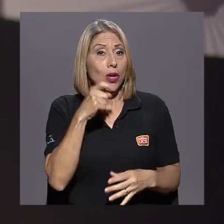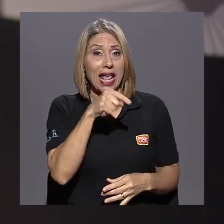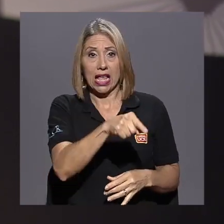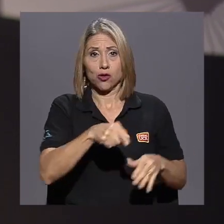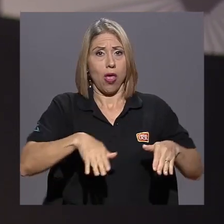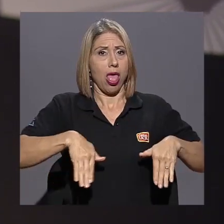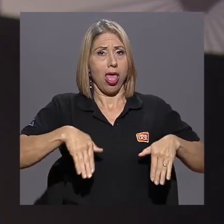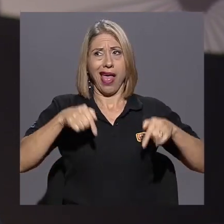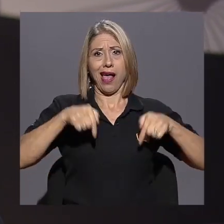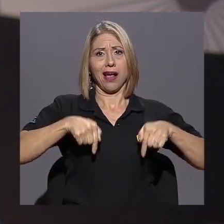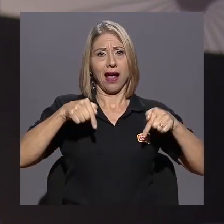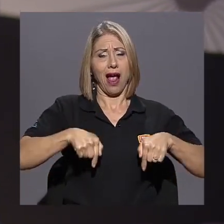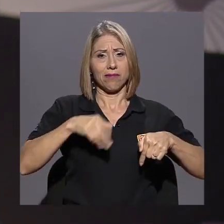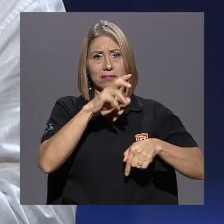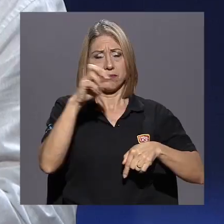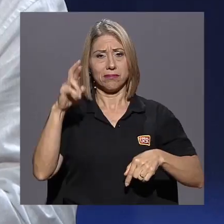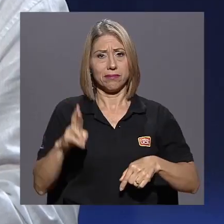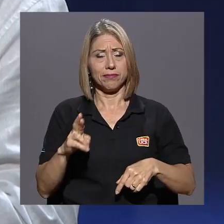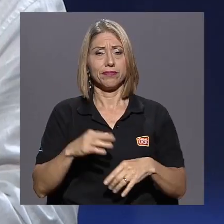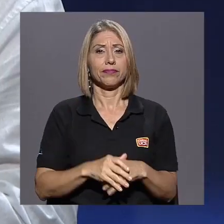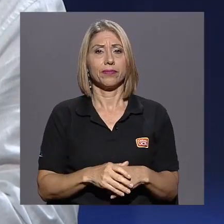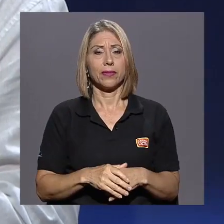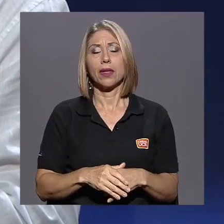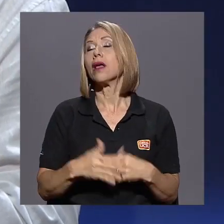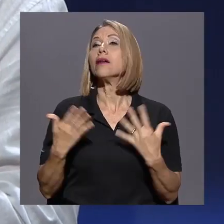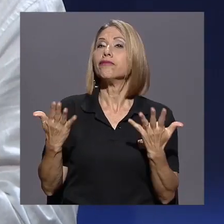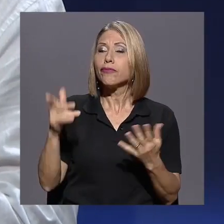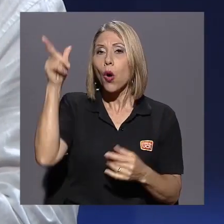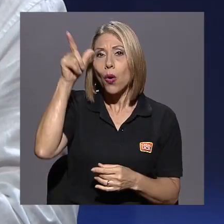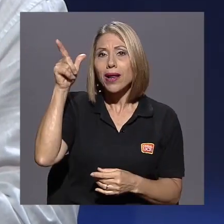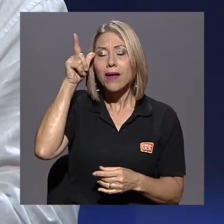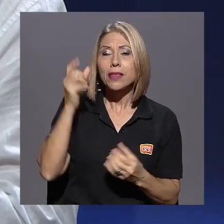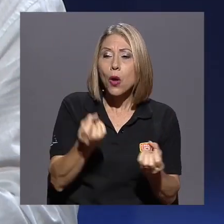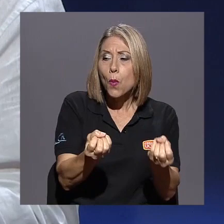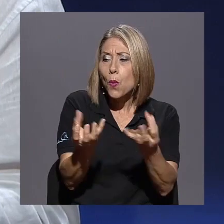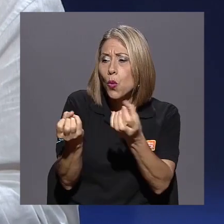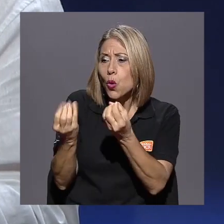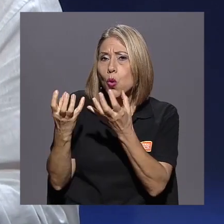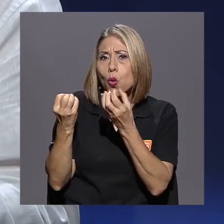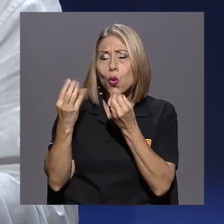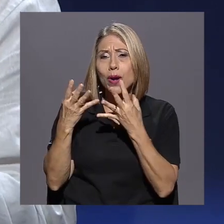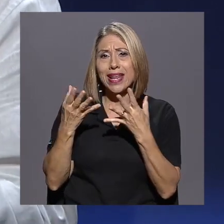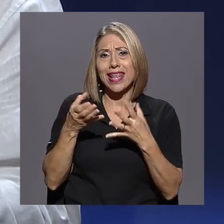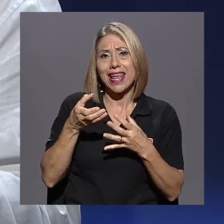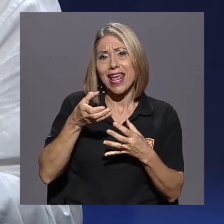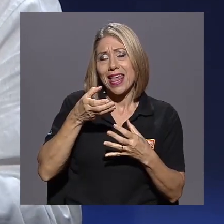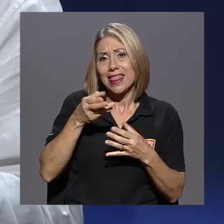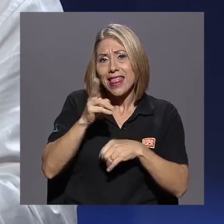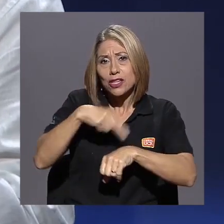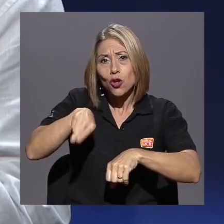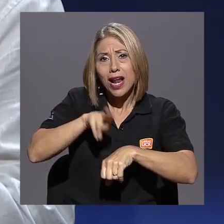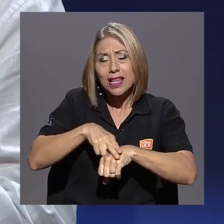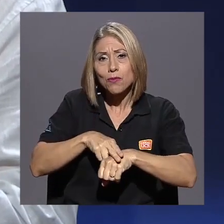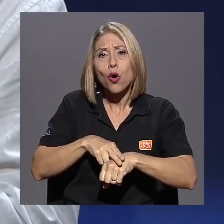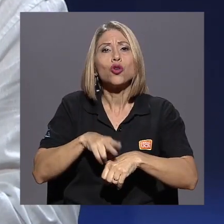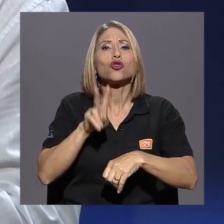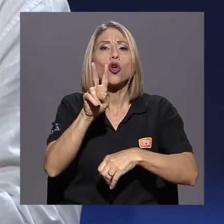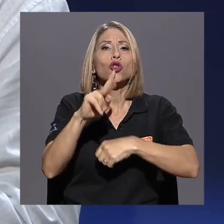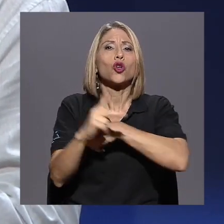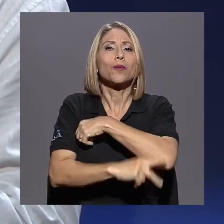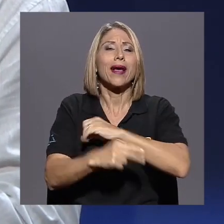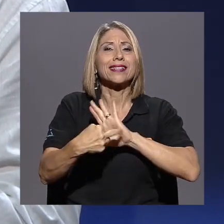tenemos acá en el país obviamente el club de nacionalismo son dos países que representan lo que algunos han llamado